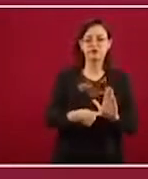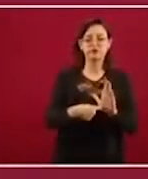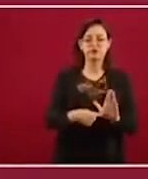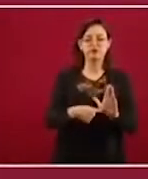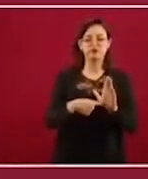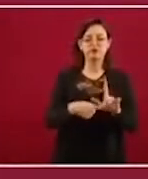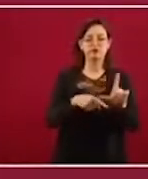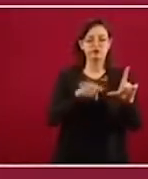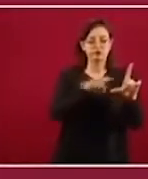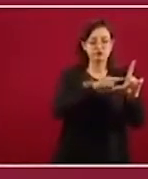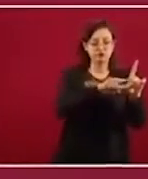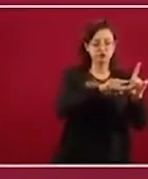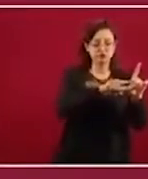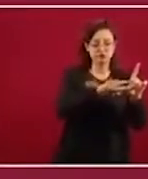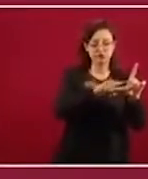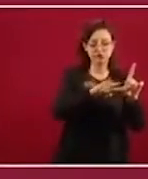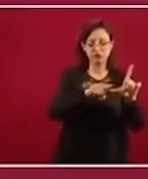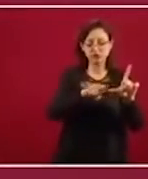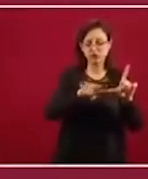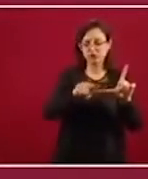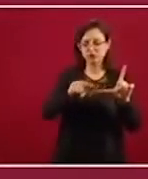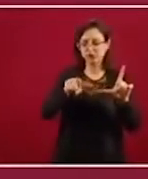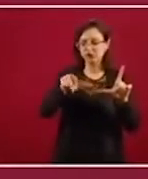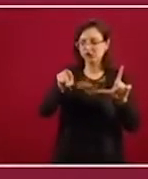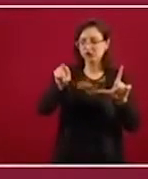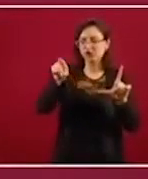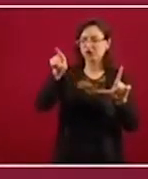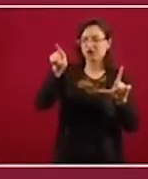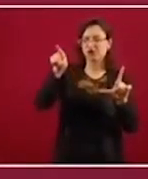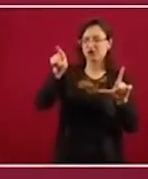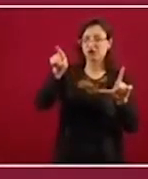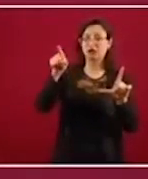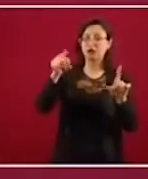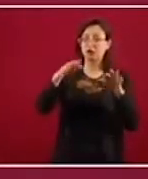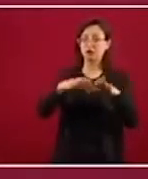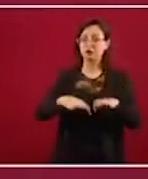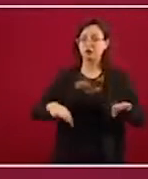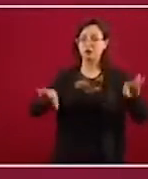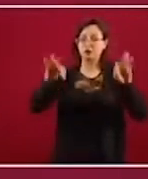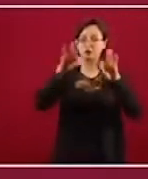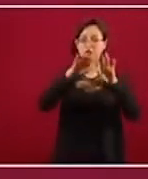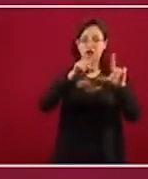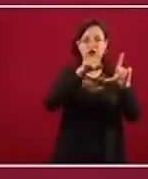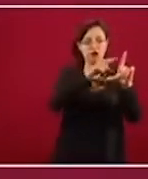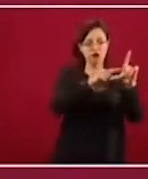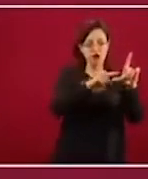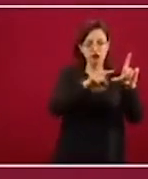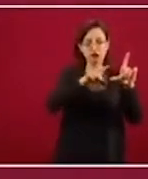de cómo es diferente que se aplane la curva,